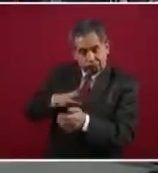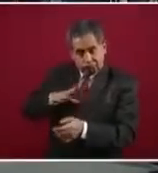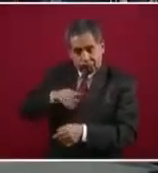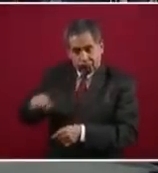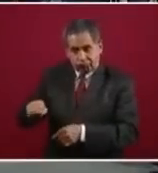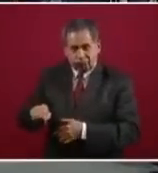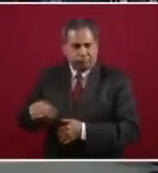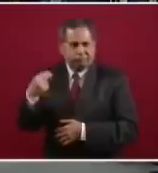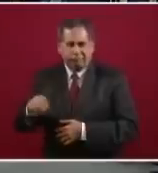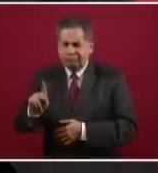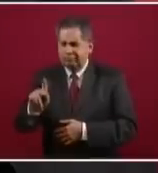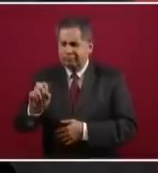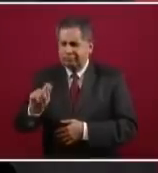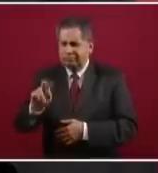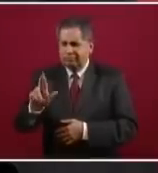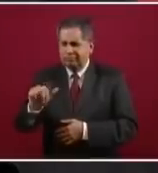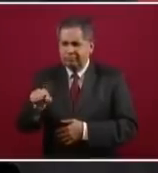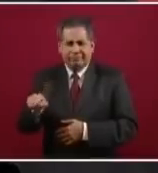Petra,